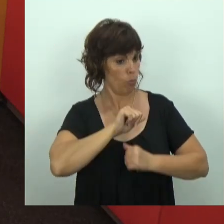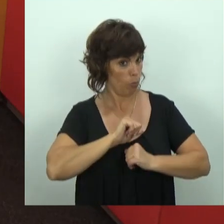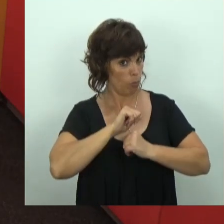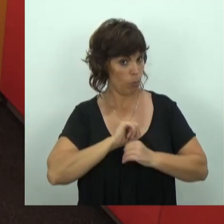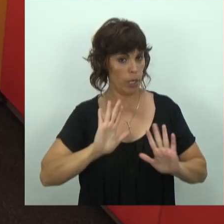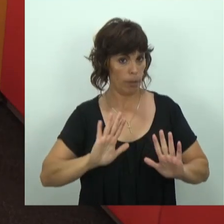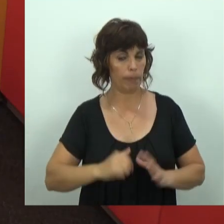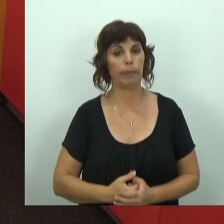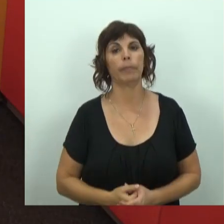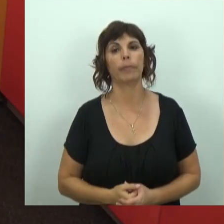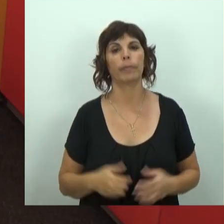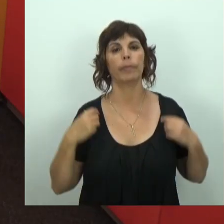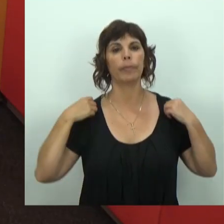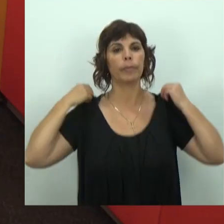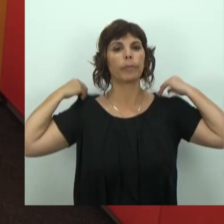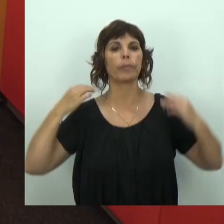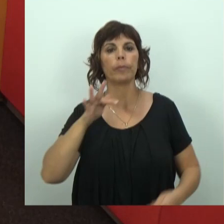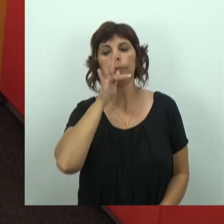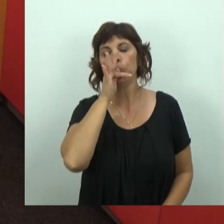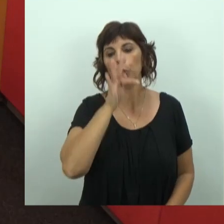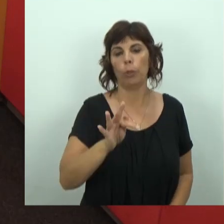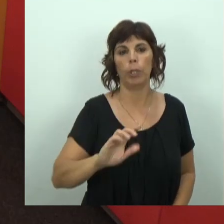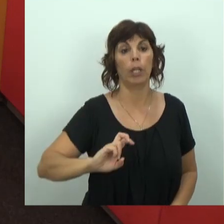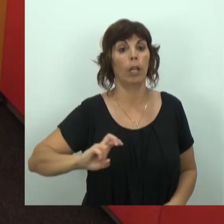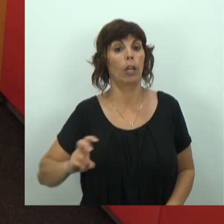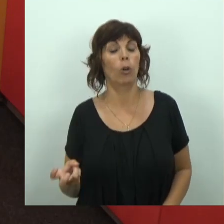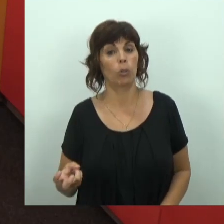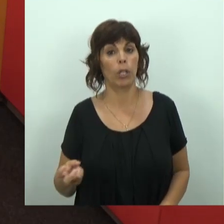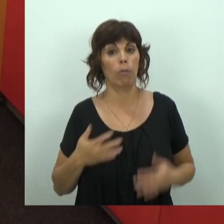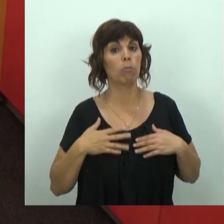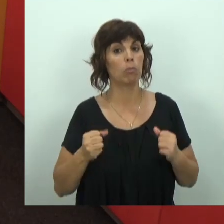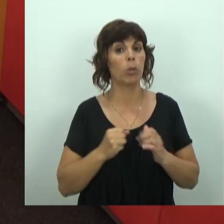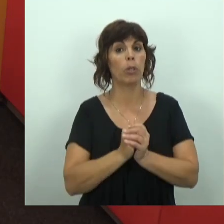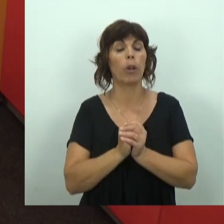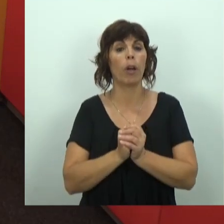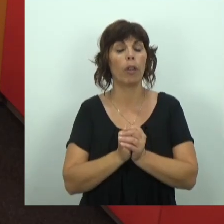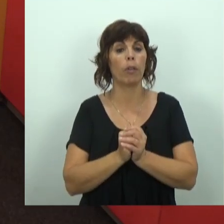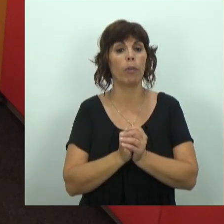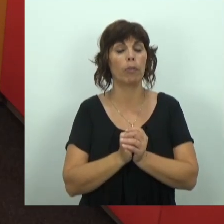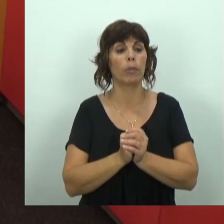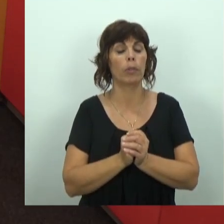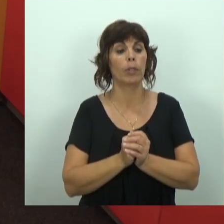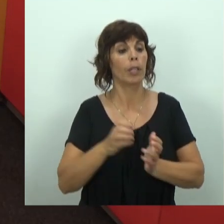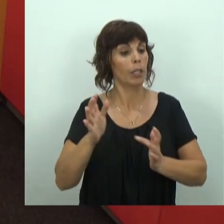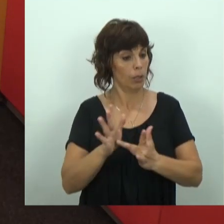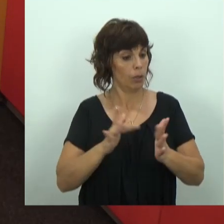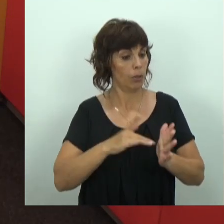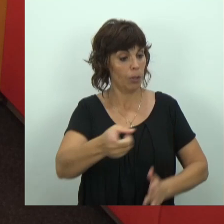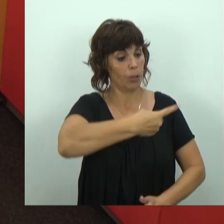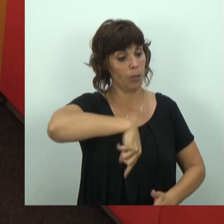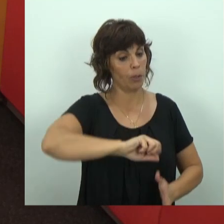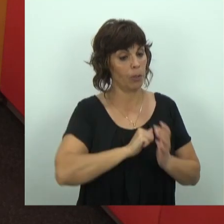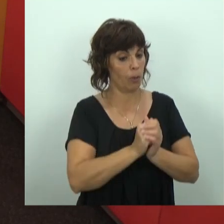Otra promesa del poder de la oración, donde Jesucristo nos anima a